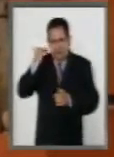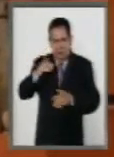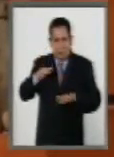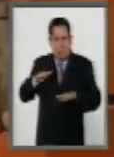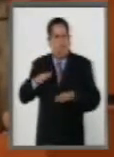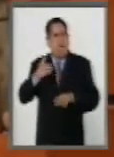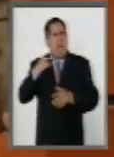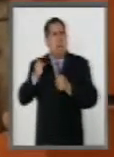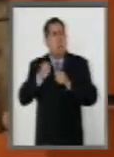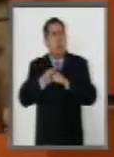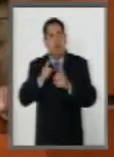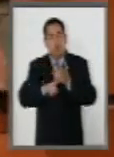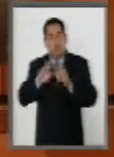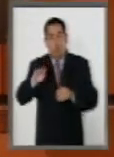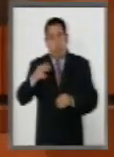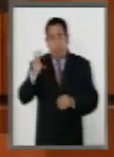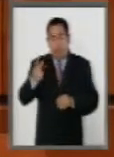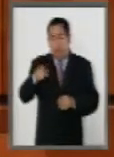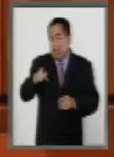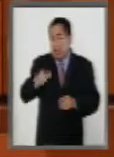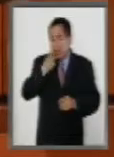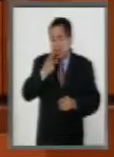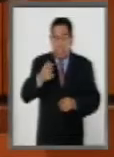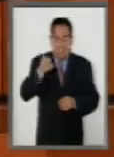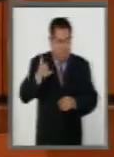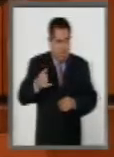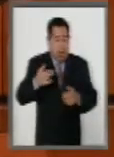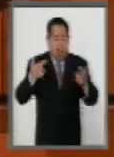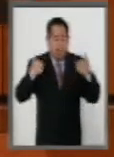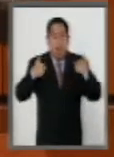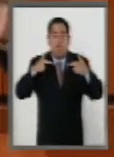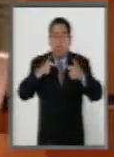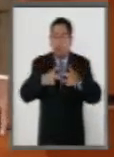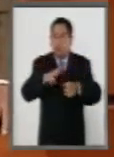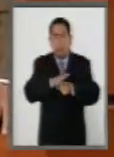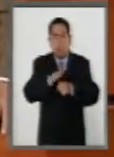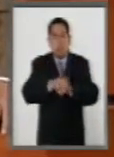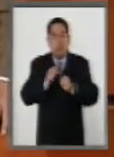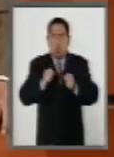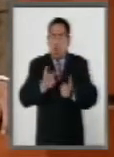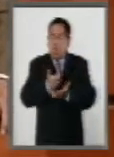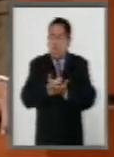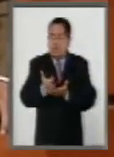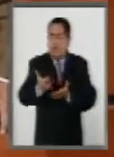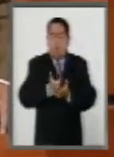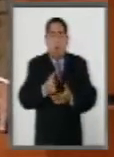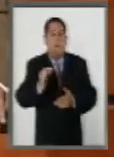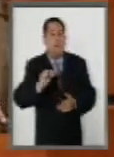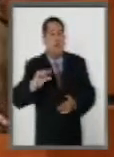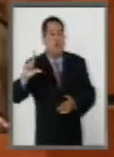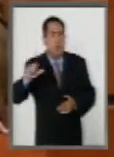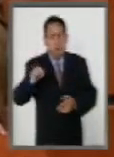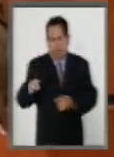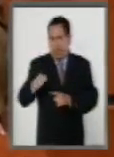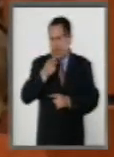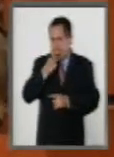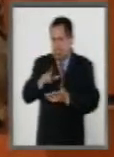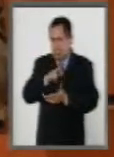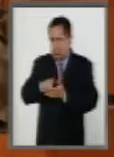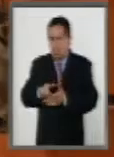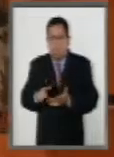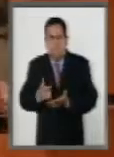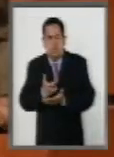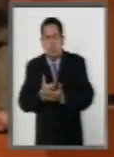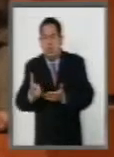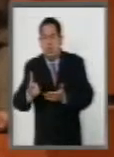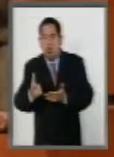del 92, se dijo, y los maestros tendrán garantizado un salario profesional. Ese salario